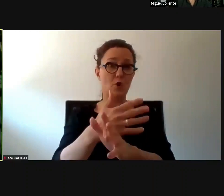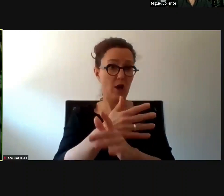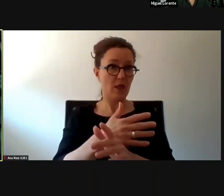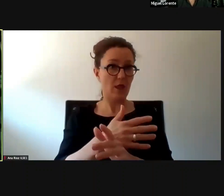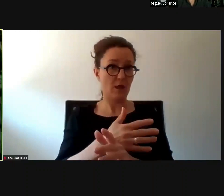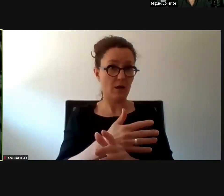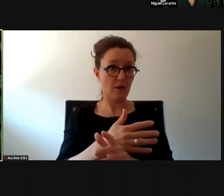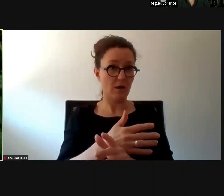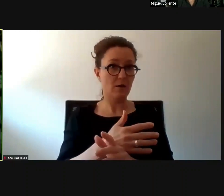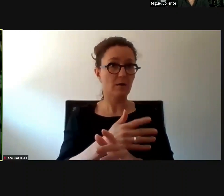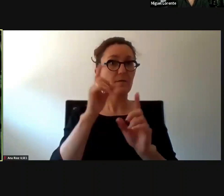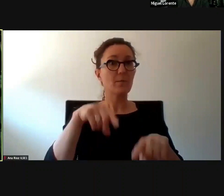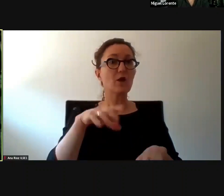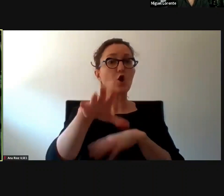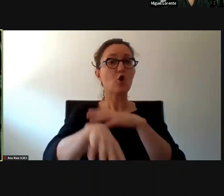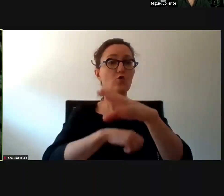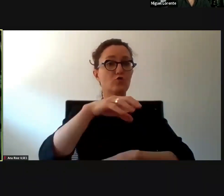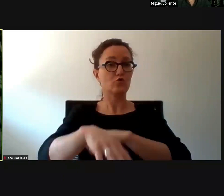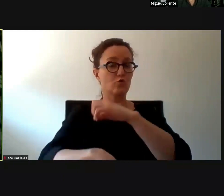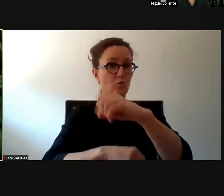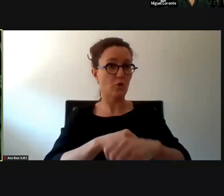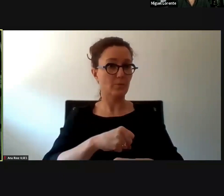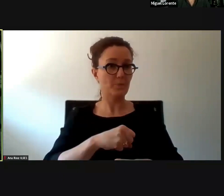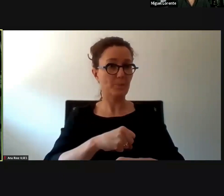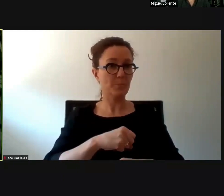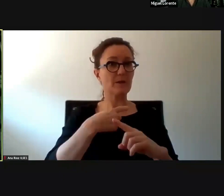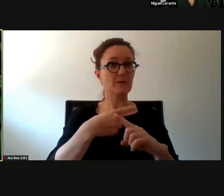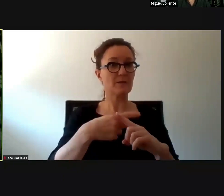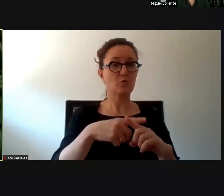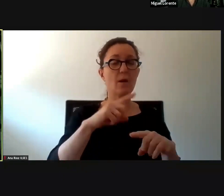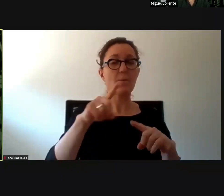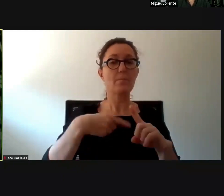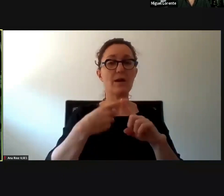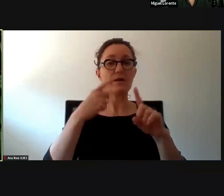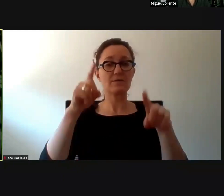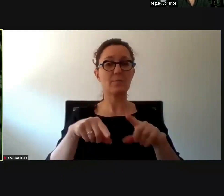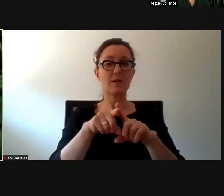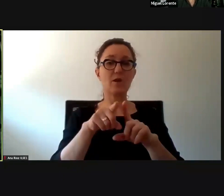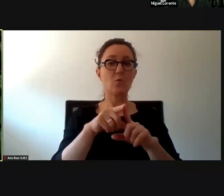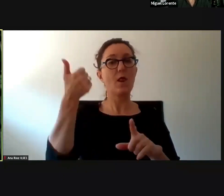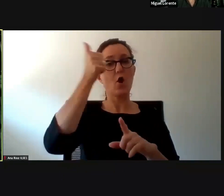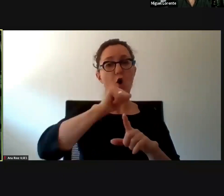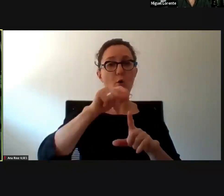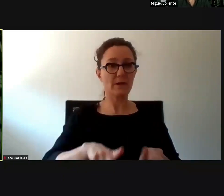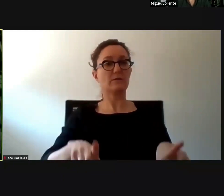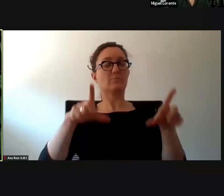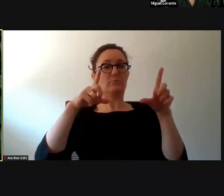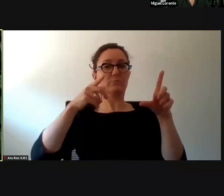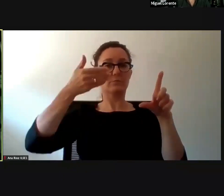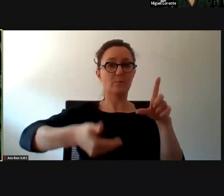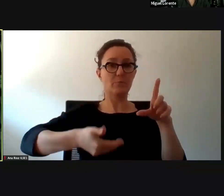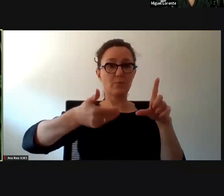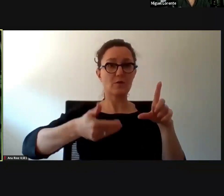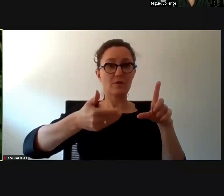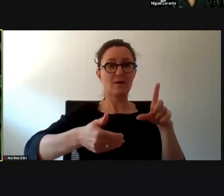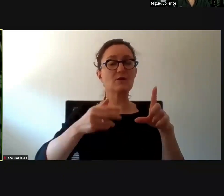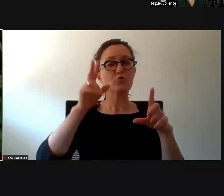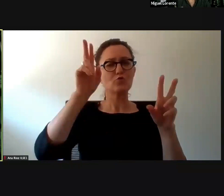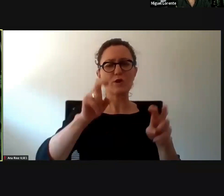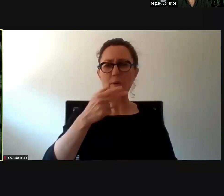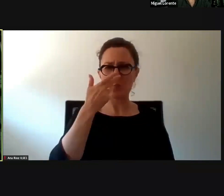a mantener el modelo patriarcal sobre la cosificación de las mujeres, etcétera, etcétera. Luego, es un tema muy, muy, muy